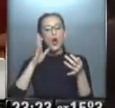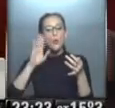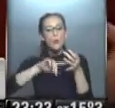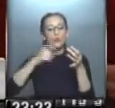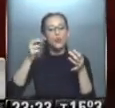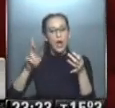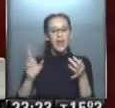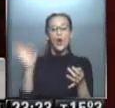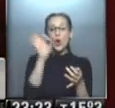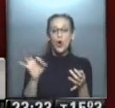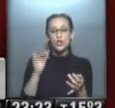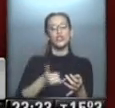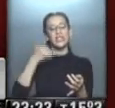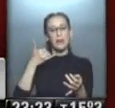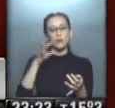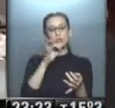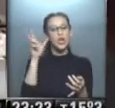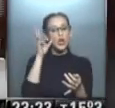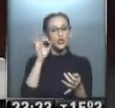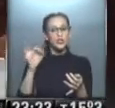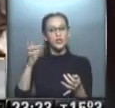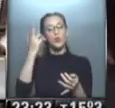www.padron.gov.ar o llamando al